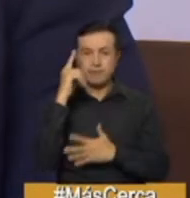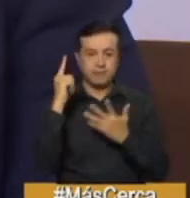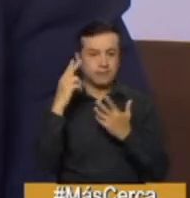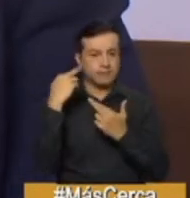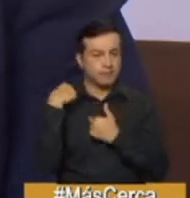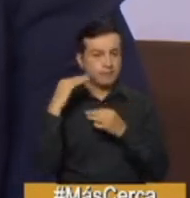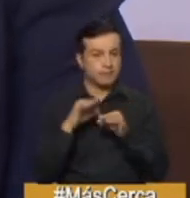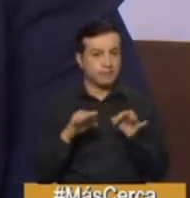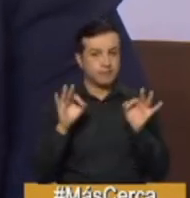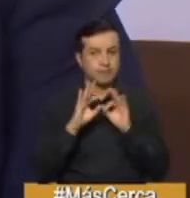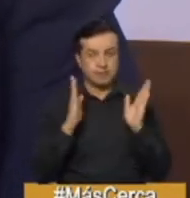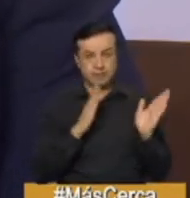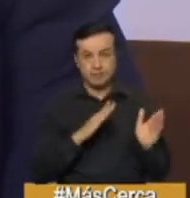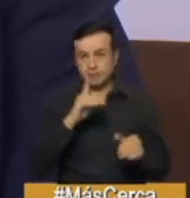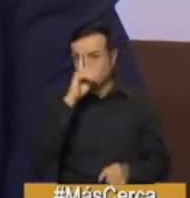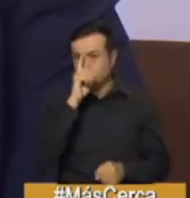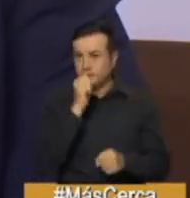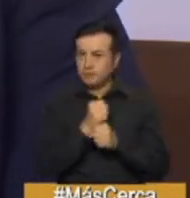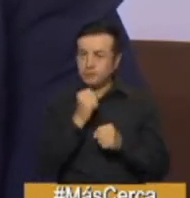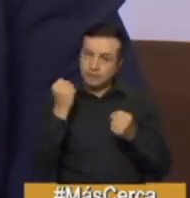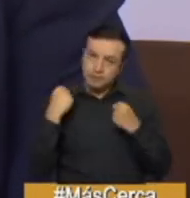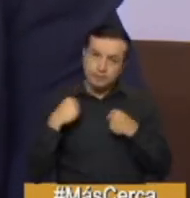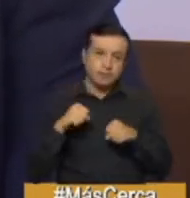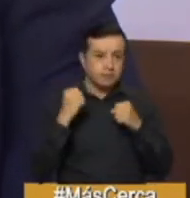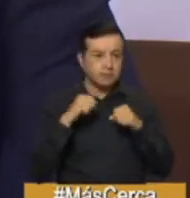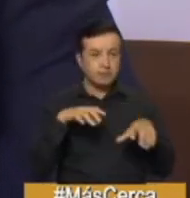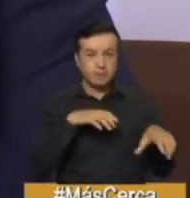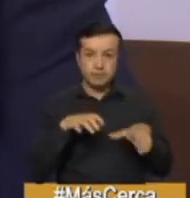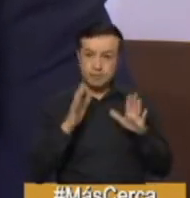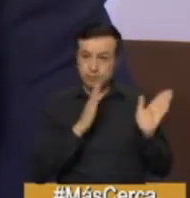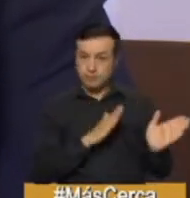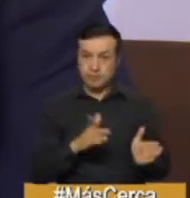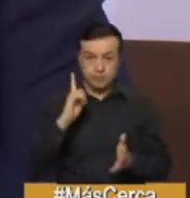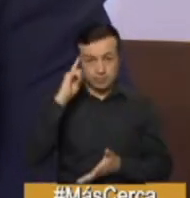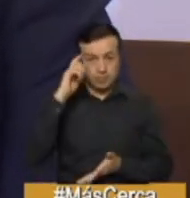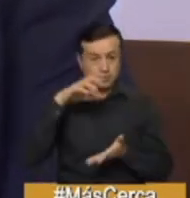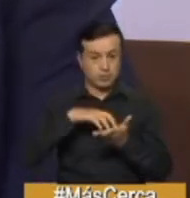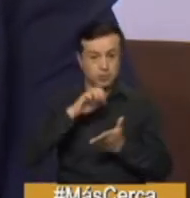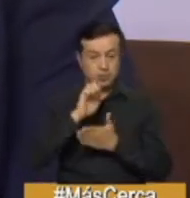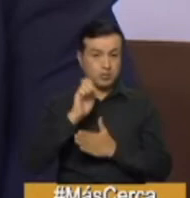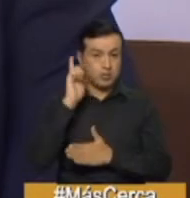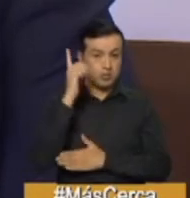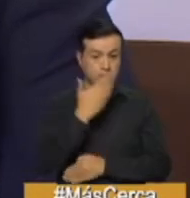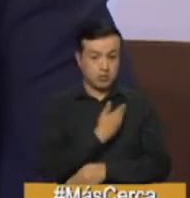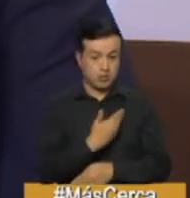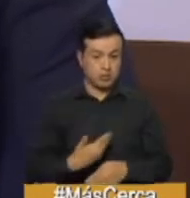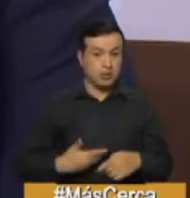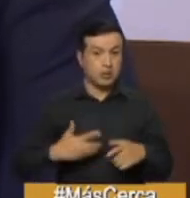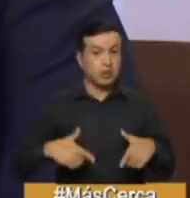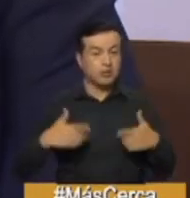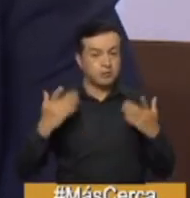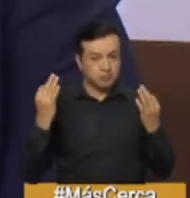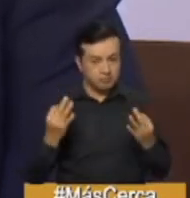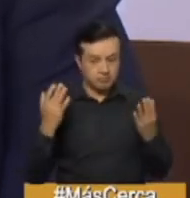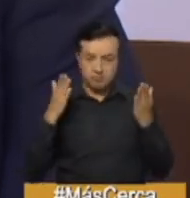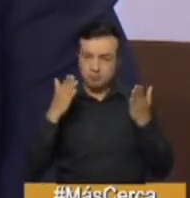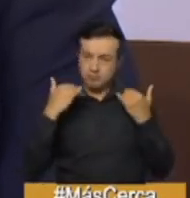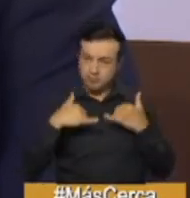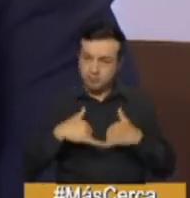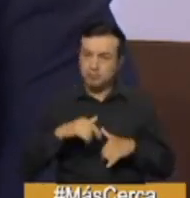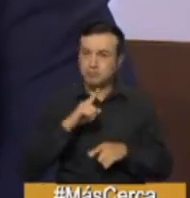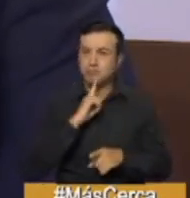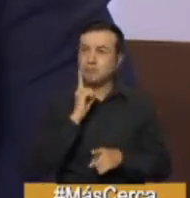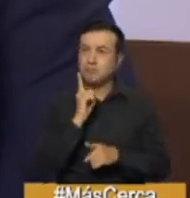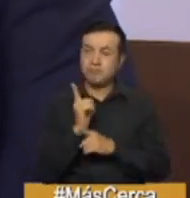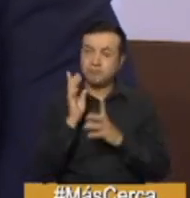responsabilidad trabajando juntos de manera coordinada con el gobierno nacional liderado por el presidente de lenin moreno vamos a poder afrontar las crisis